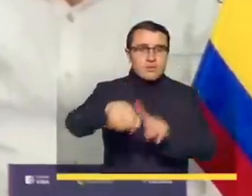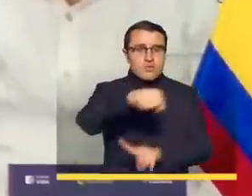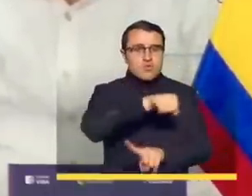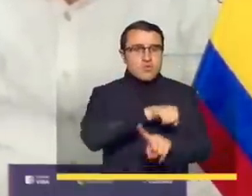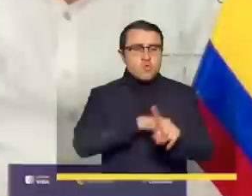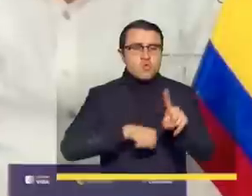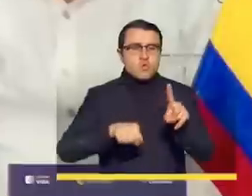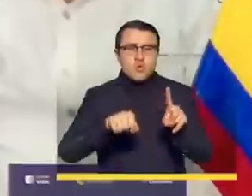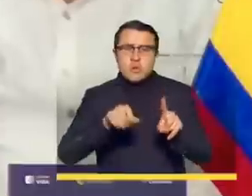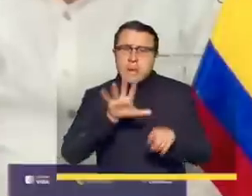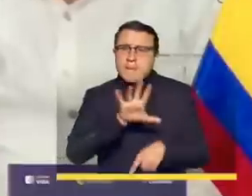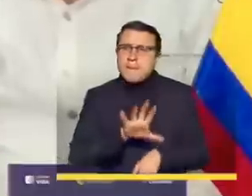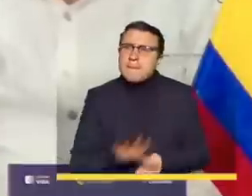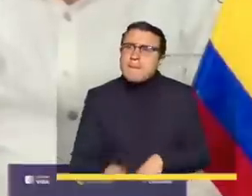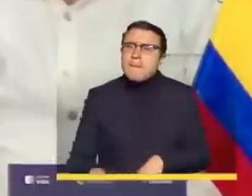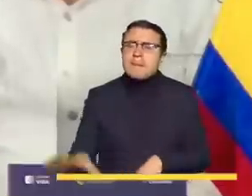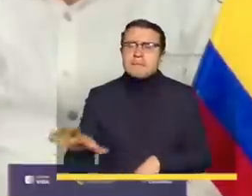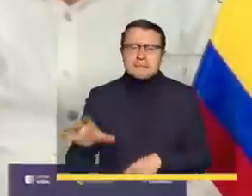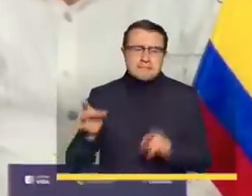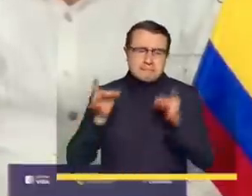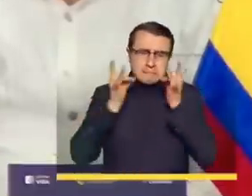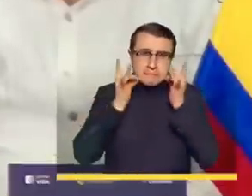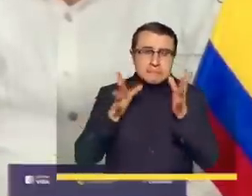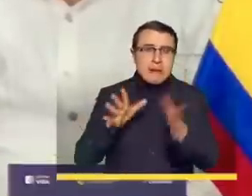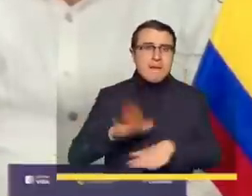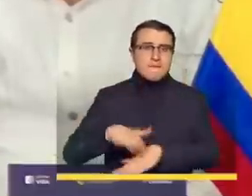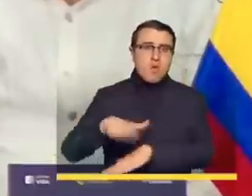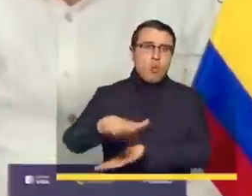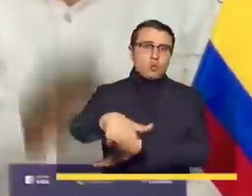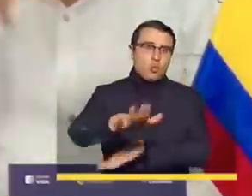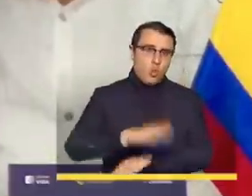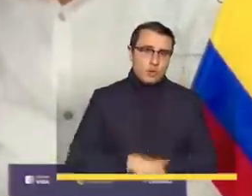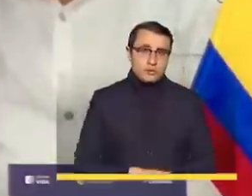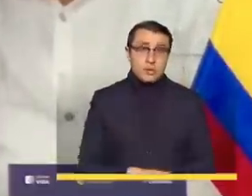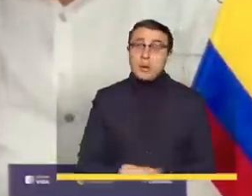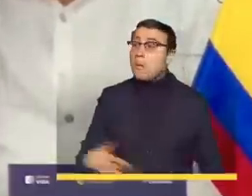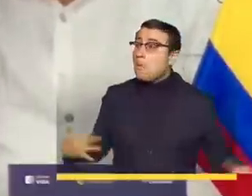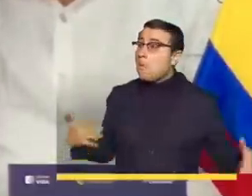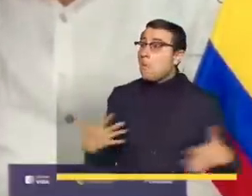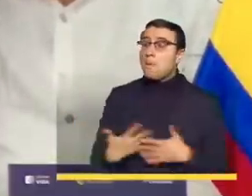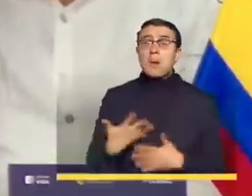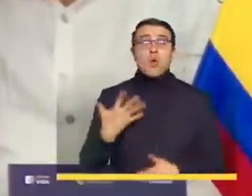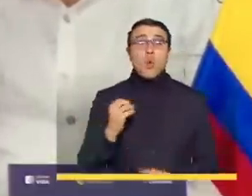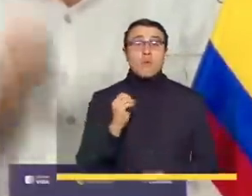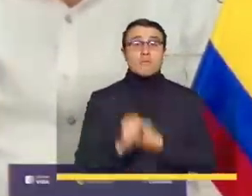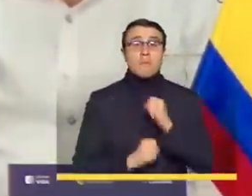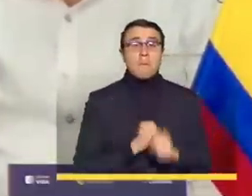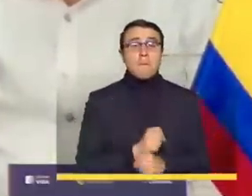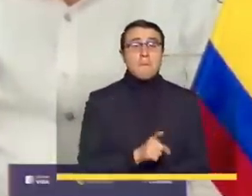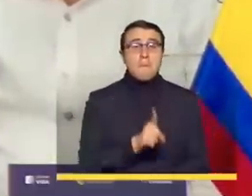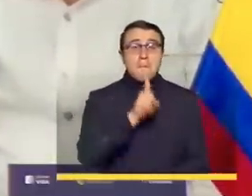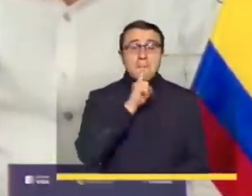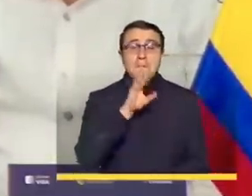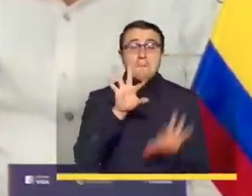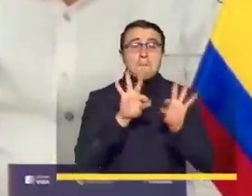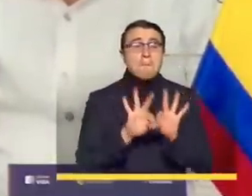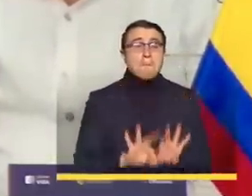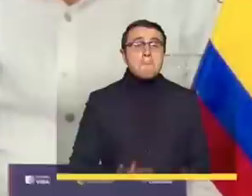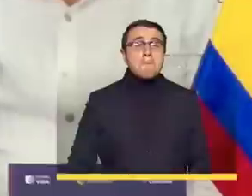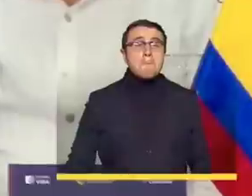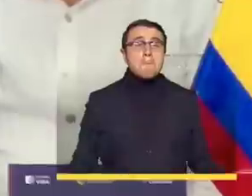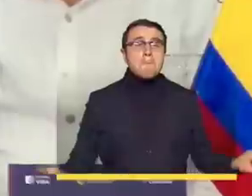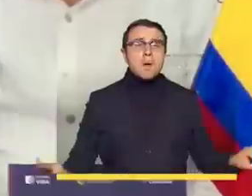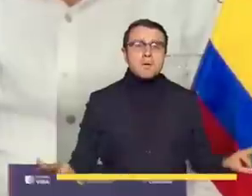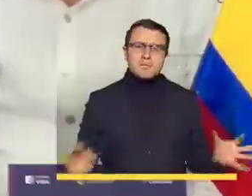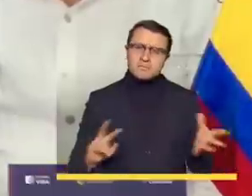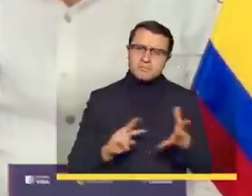sociedades. Y que nuestro silencio en estos 50 años ha sido cómplice